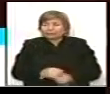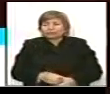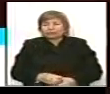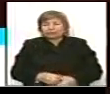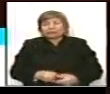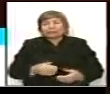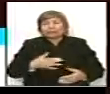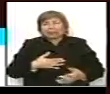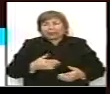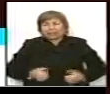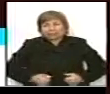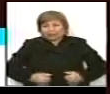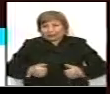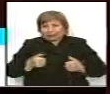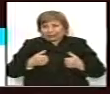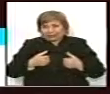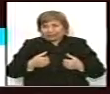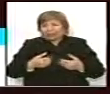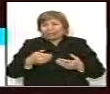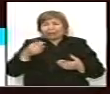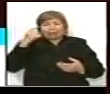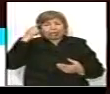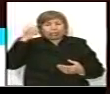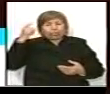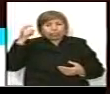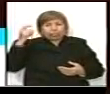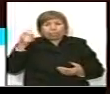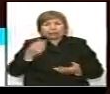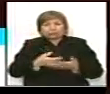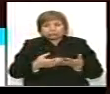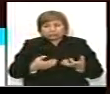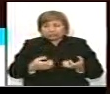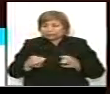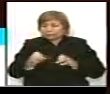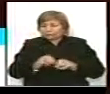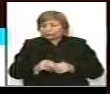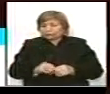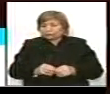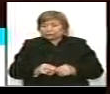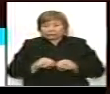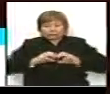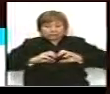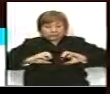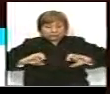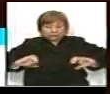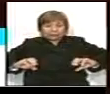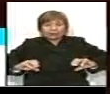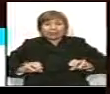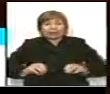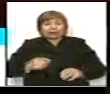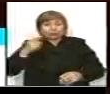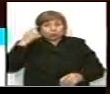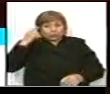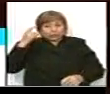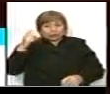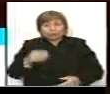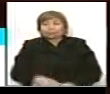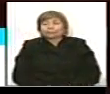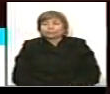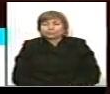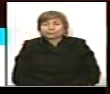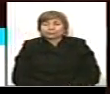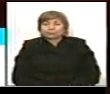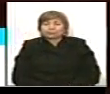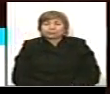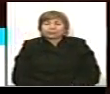para vivirlo. La fantasía, si ustedes quieren separar una fantasía de un sueño,